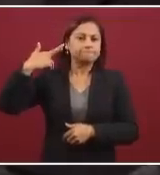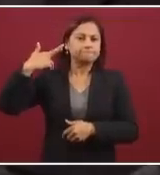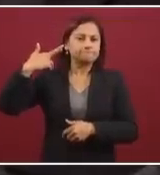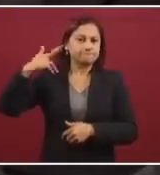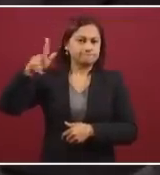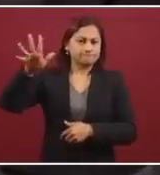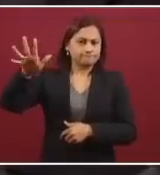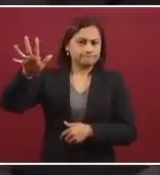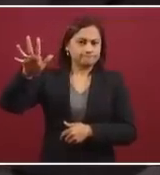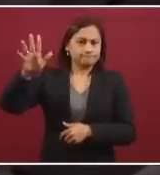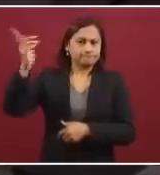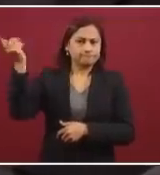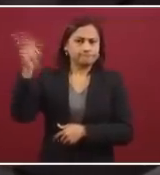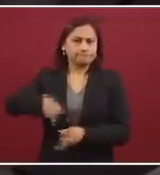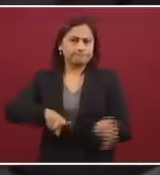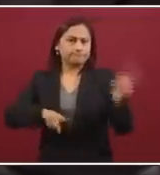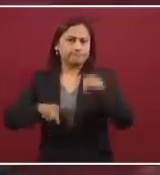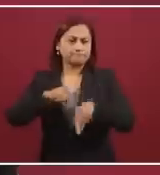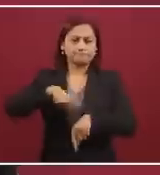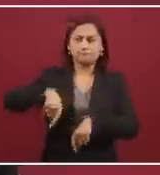eso se acabó